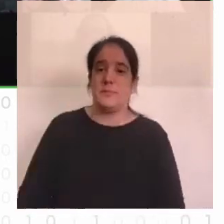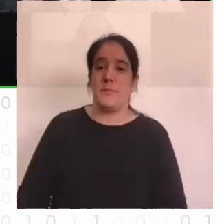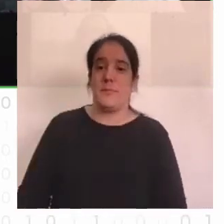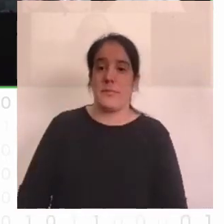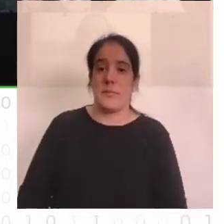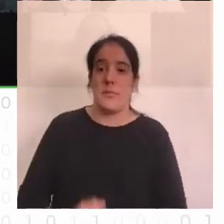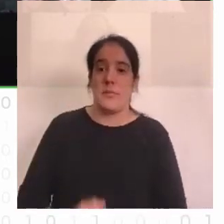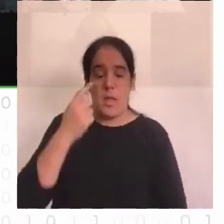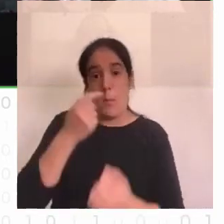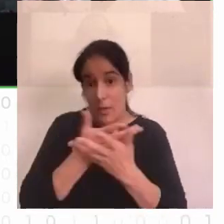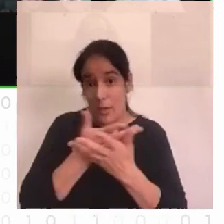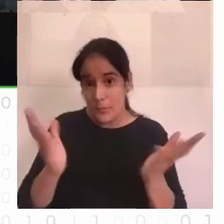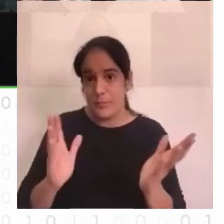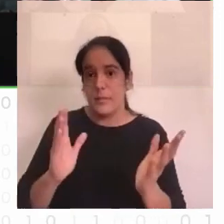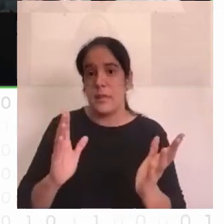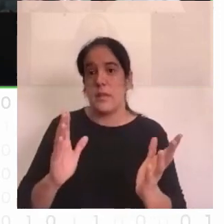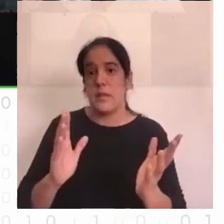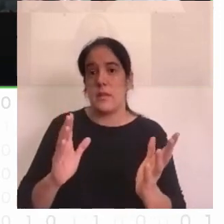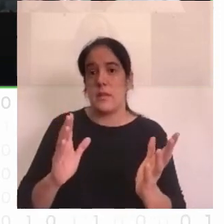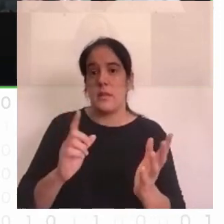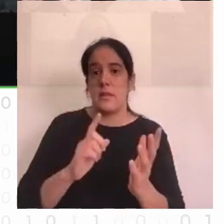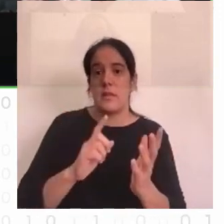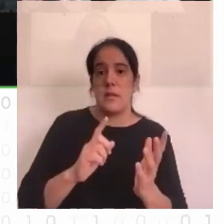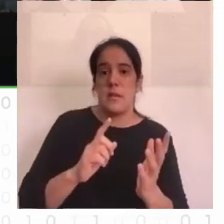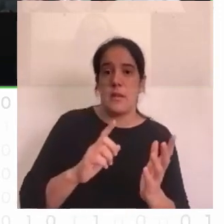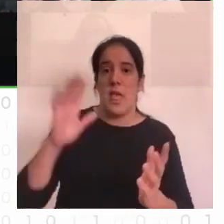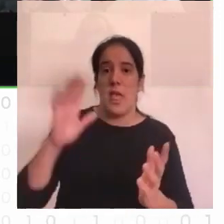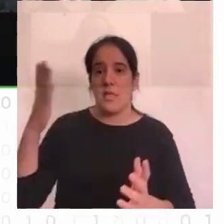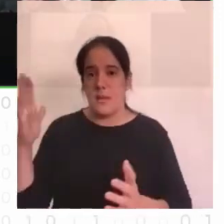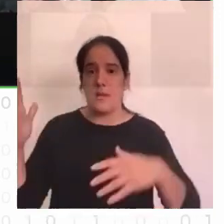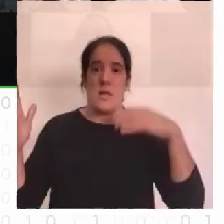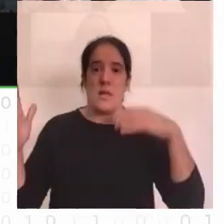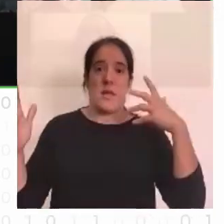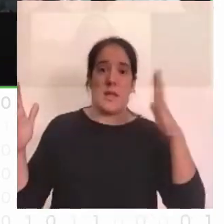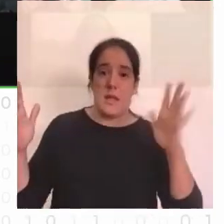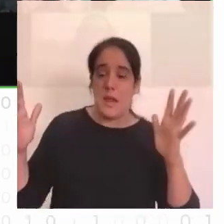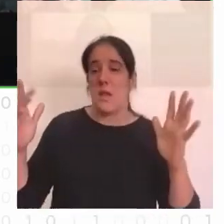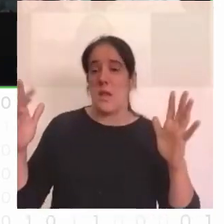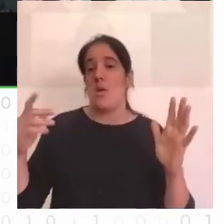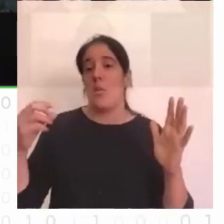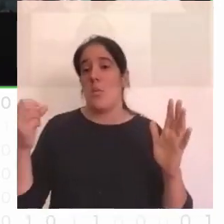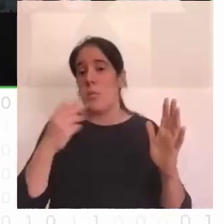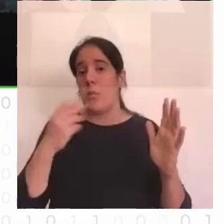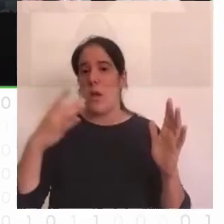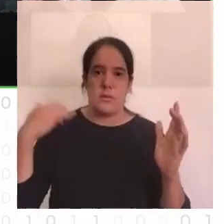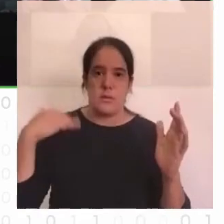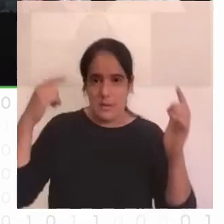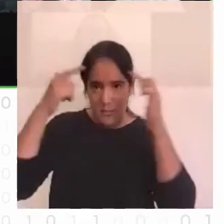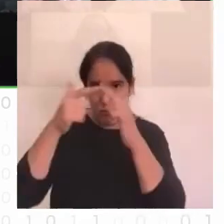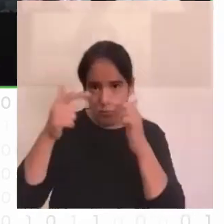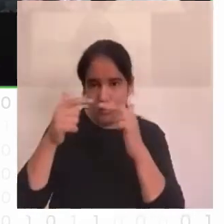de derecha a izquierda, fueron fully connected, o sea, completamente conectadas, hechas en grafos, redes